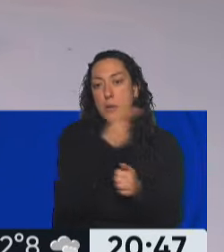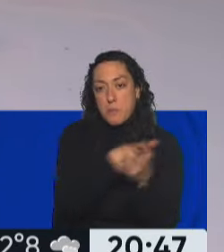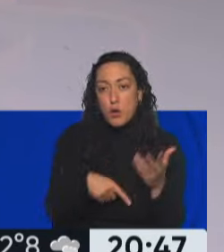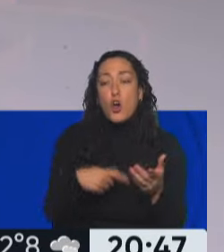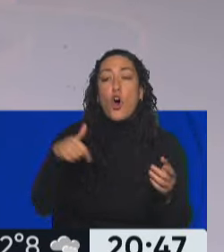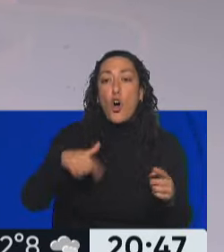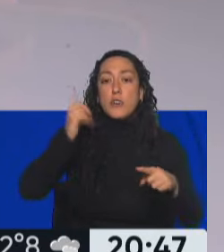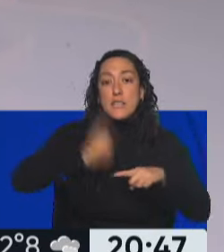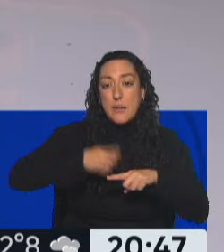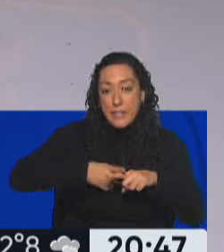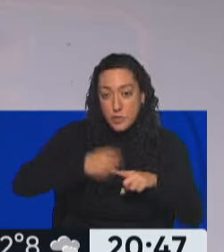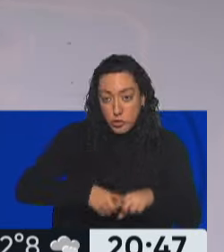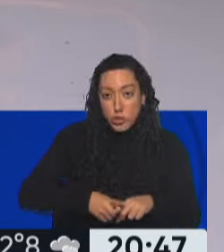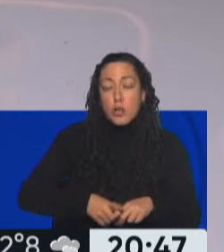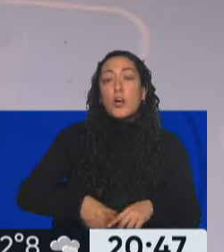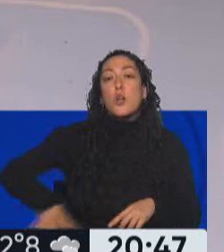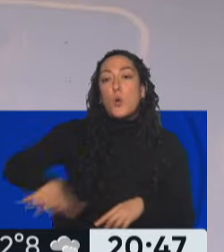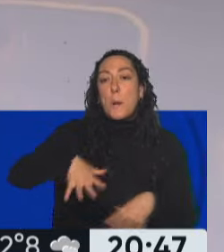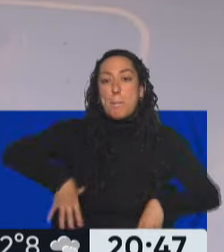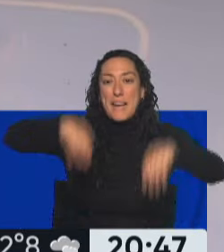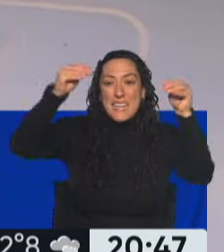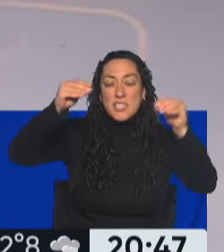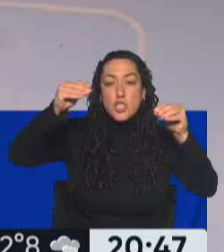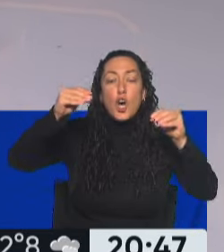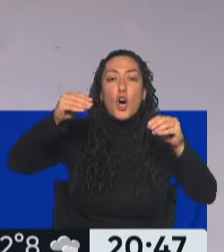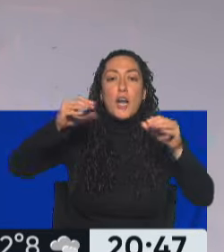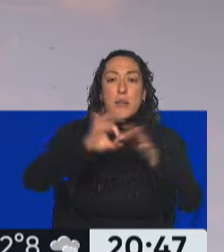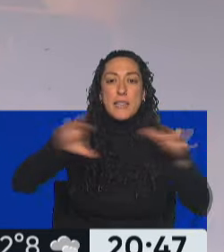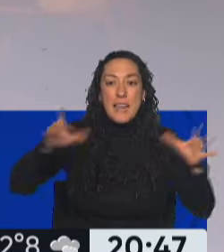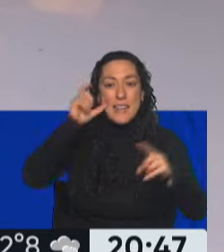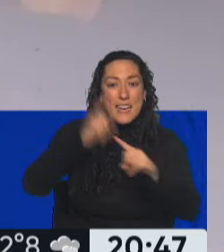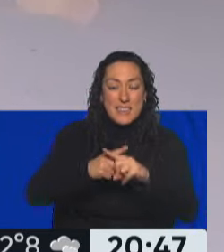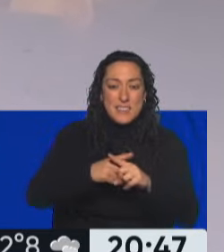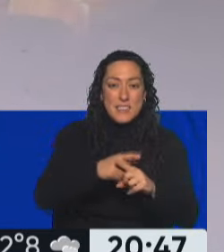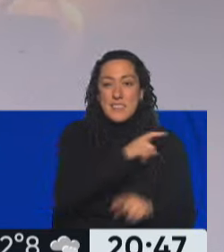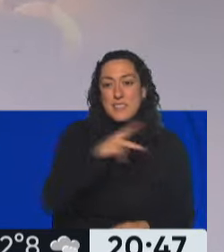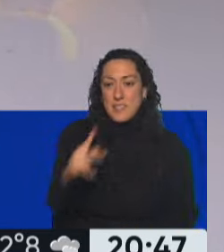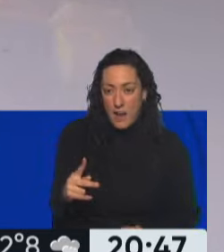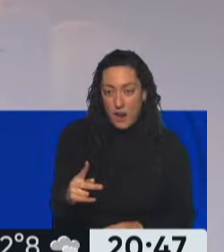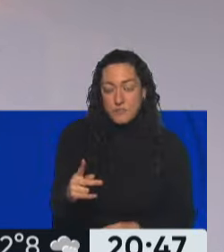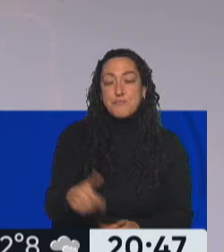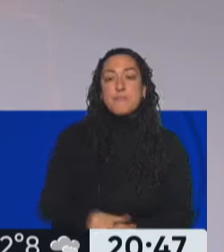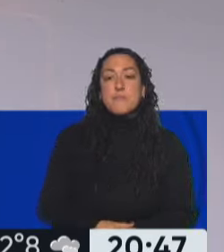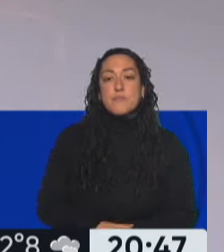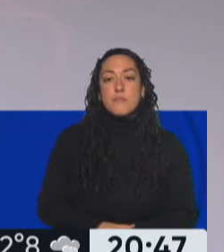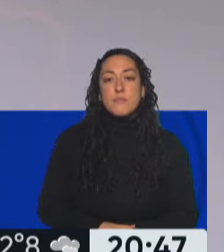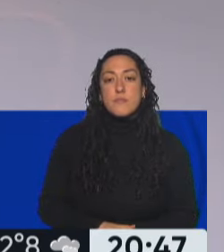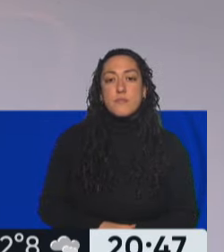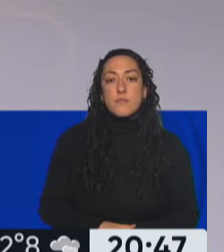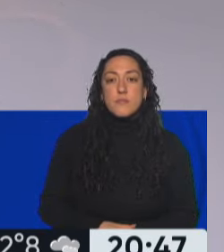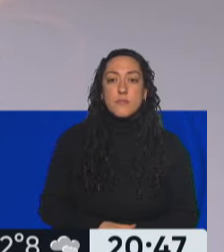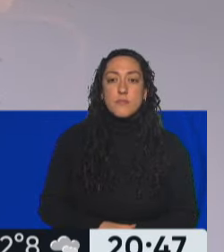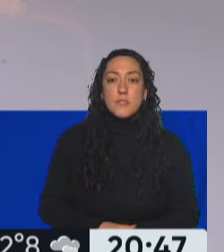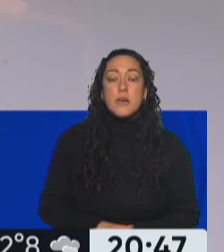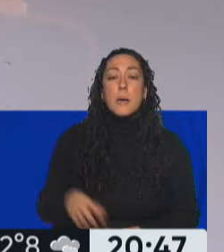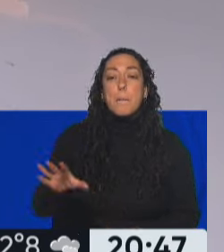celebración se está llevando a cabo en el Palacio Libertad, en el ex CCK, y como te dije, estamos presentes en esta alfombra roja de los premios Hugo.